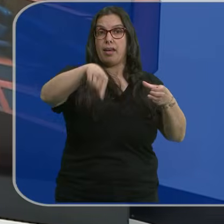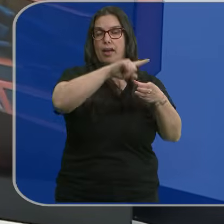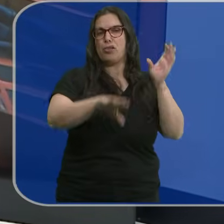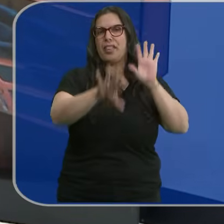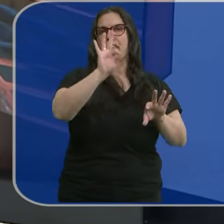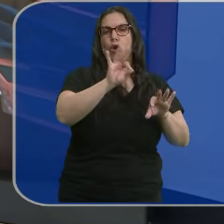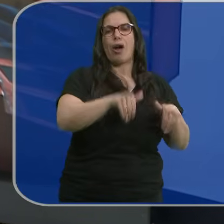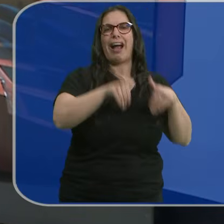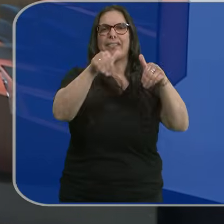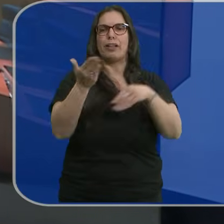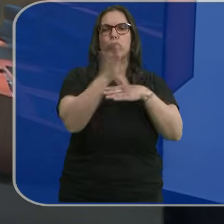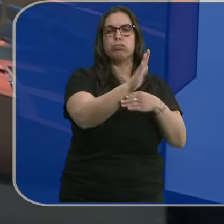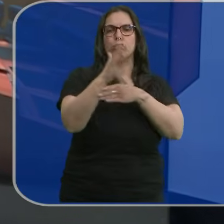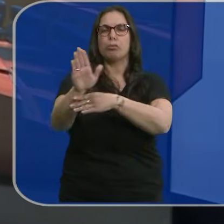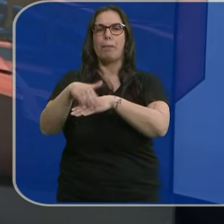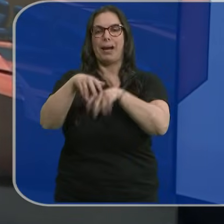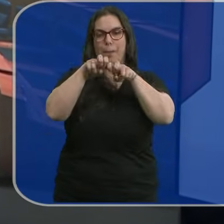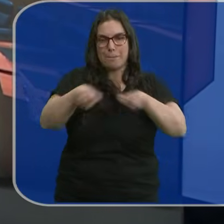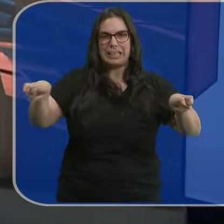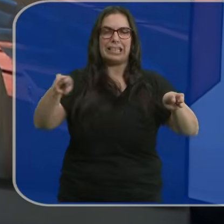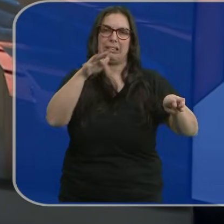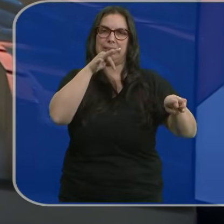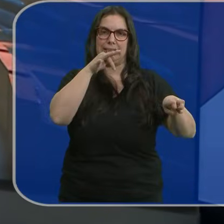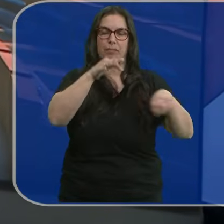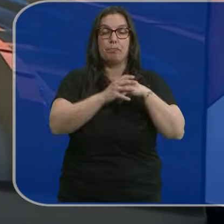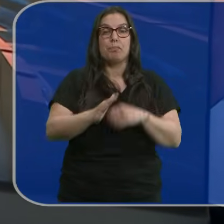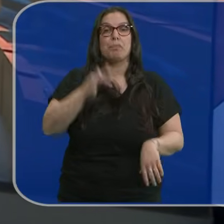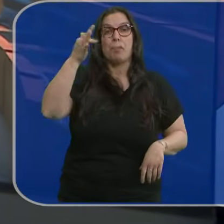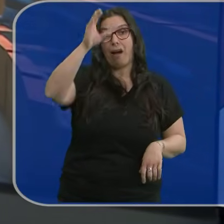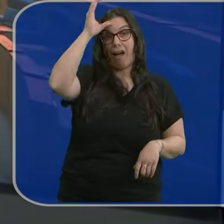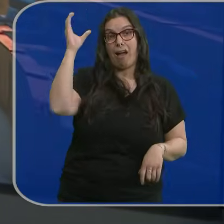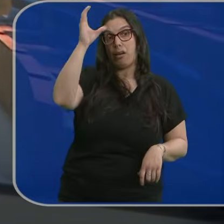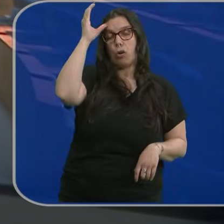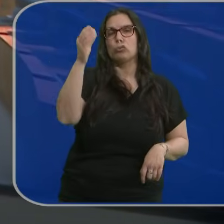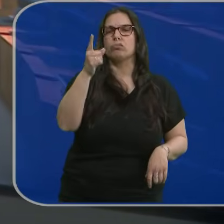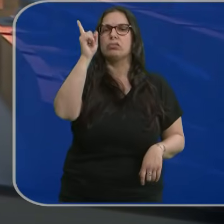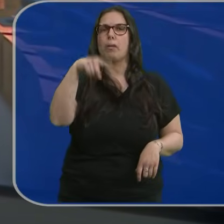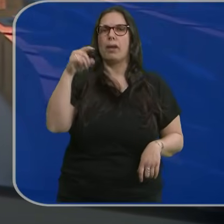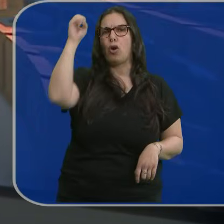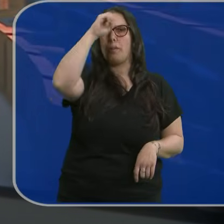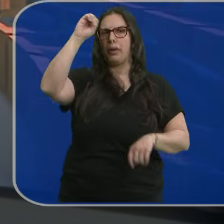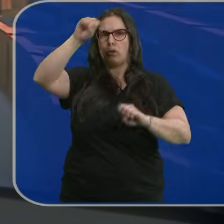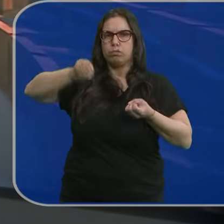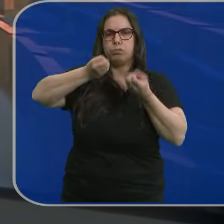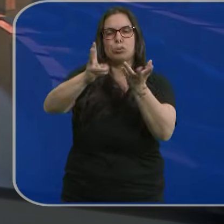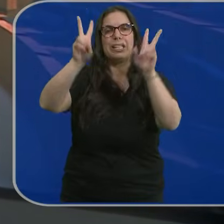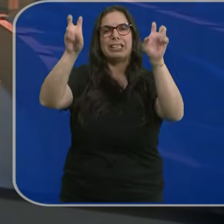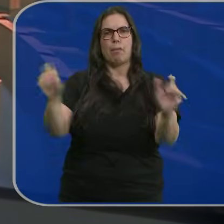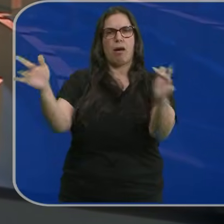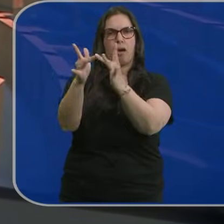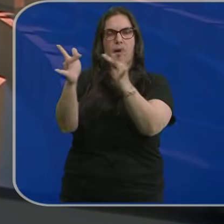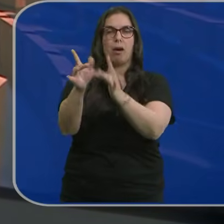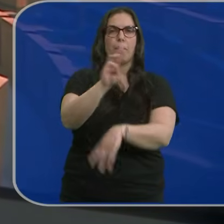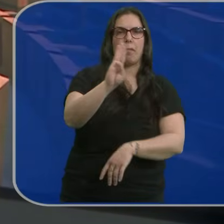aún no ha decidido quién será su candidato para la mesa de las Cortes. Además, Carlos Martínez también ha valorado los últimos acercamientos entre PP y